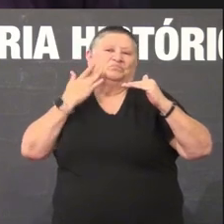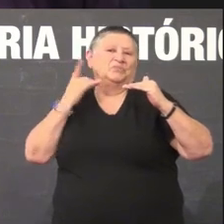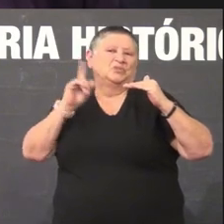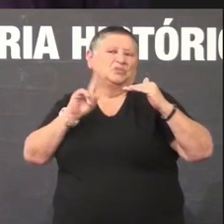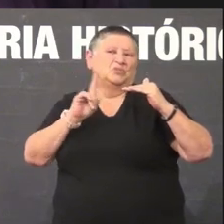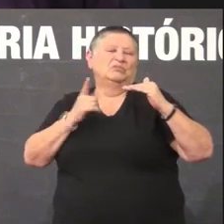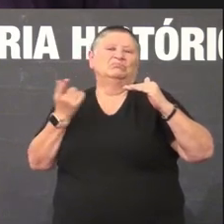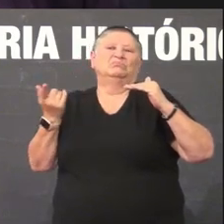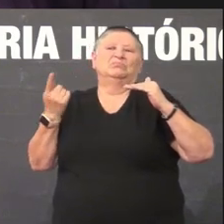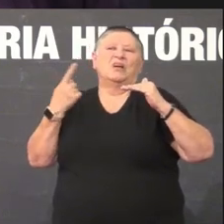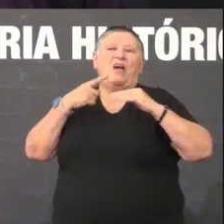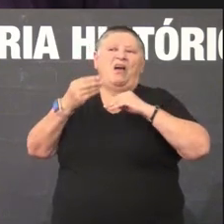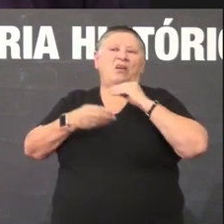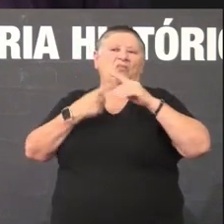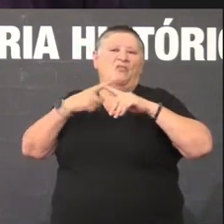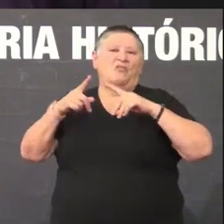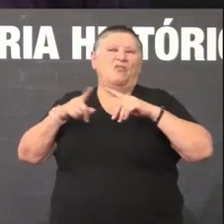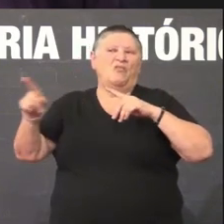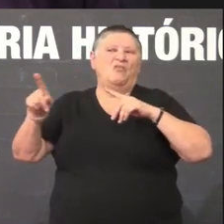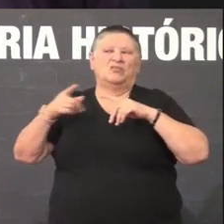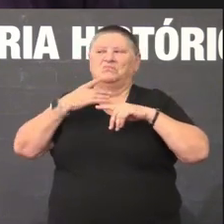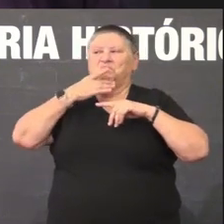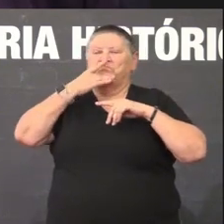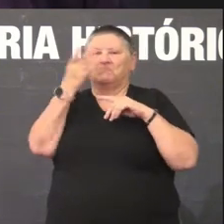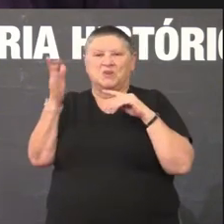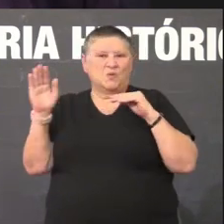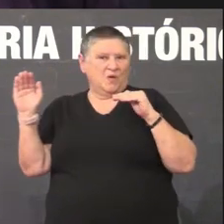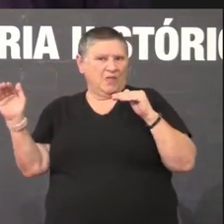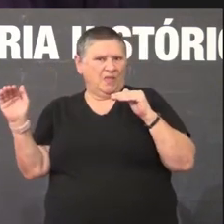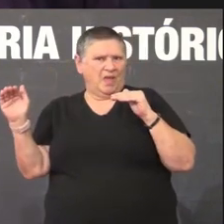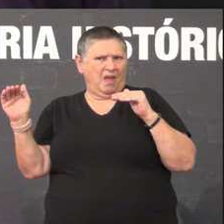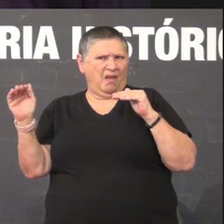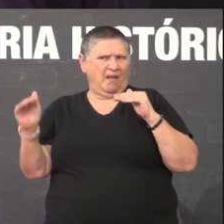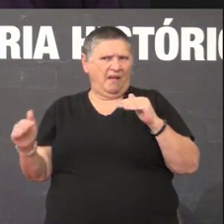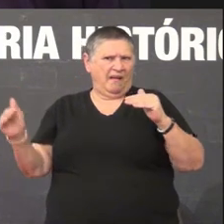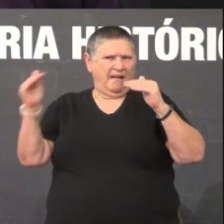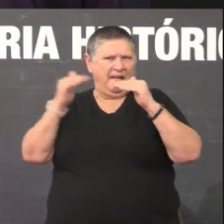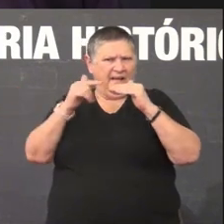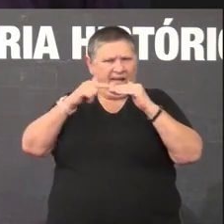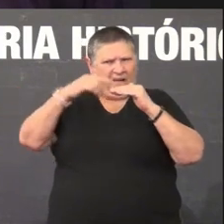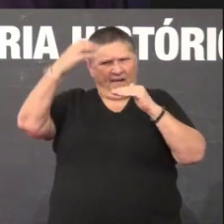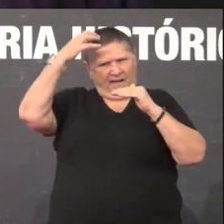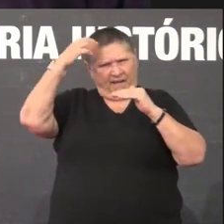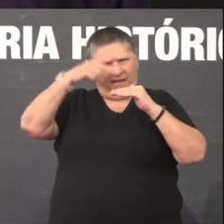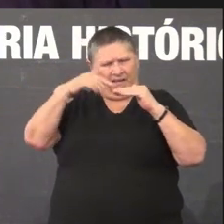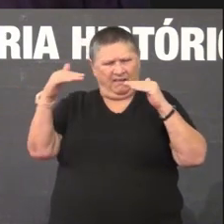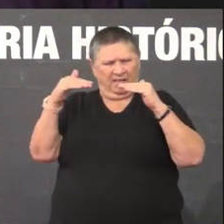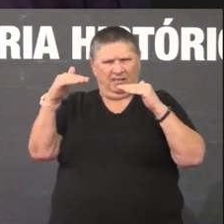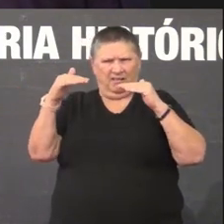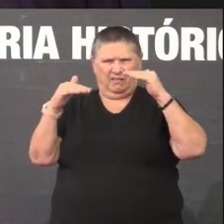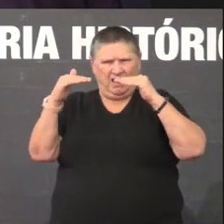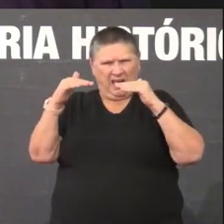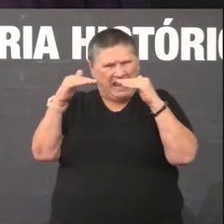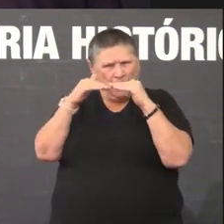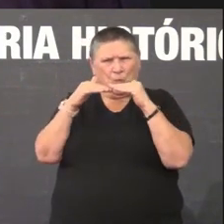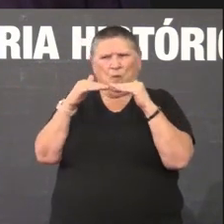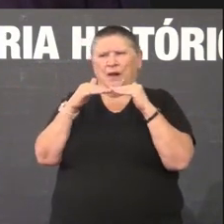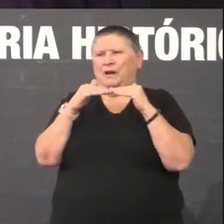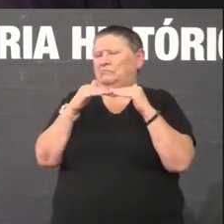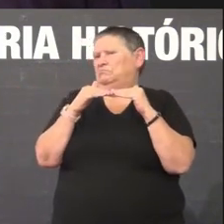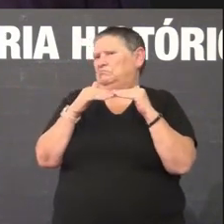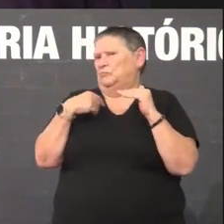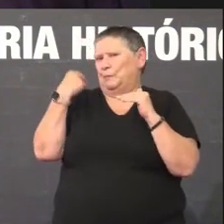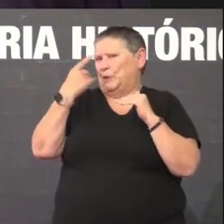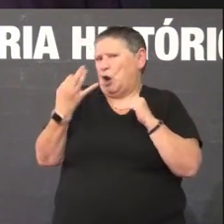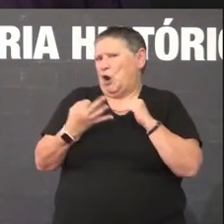haga cosas reprochables, casi que a la altura de lo que hizo él. Creo que eso no debería